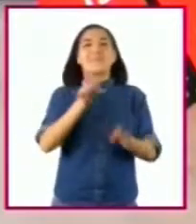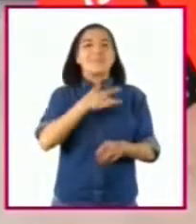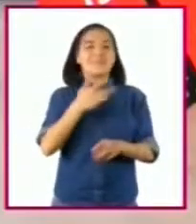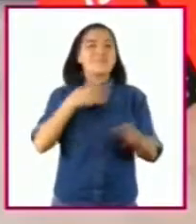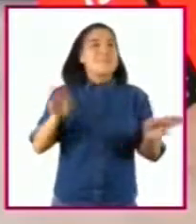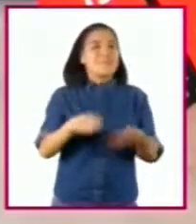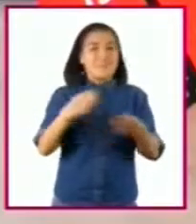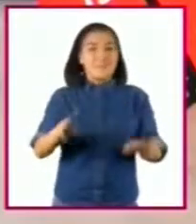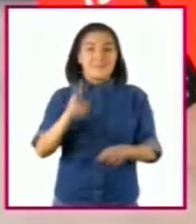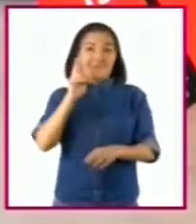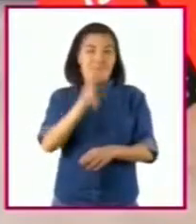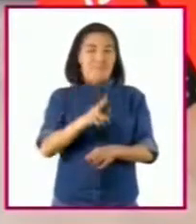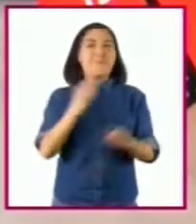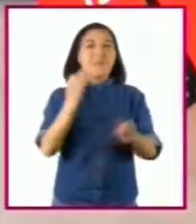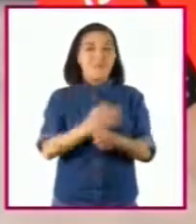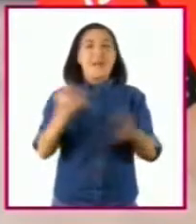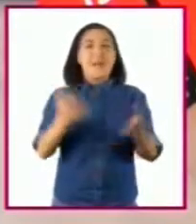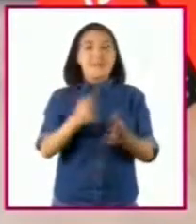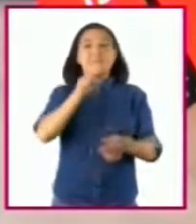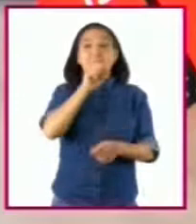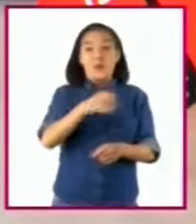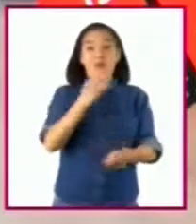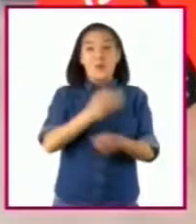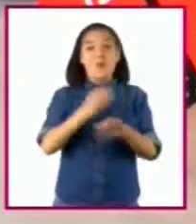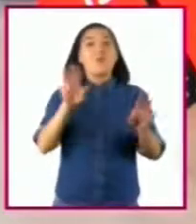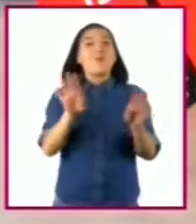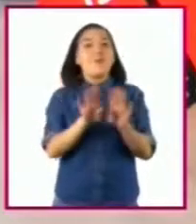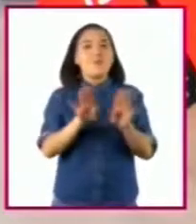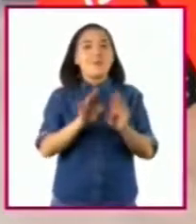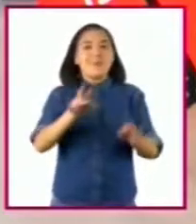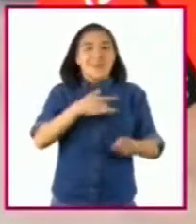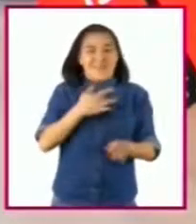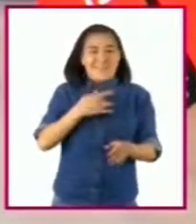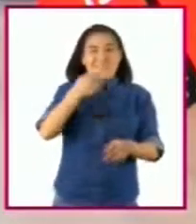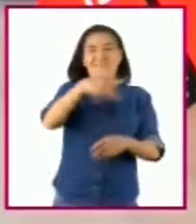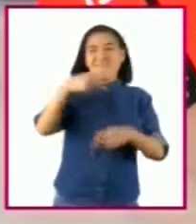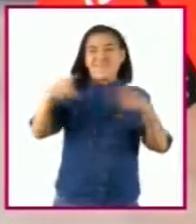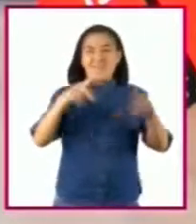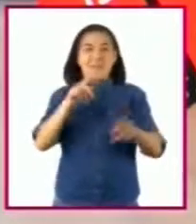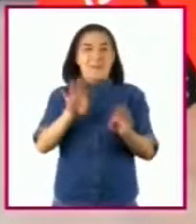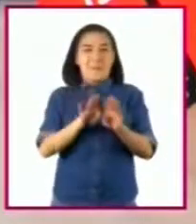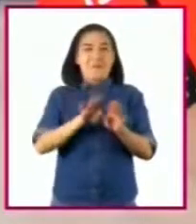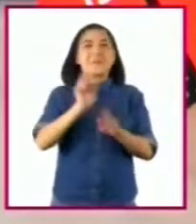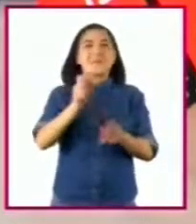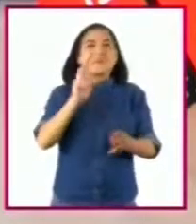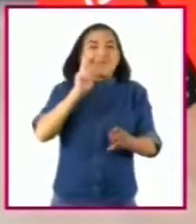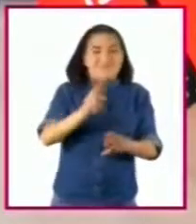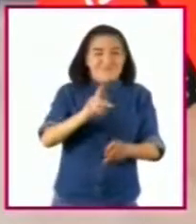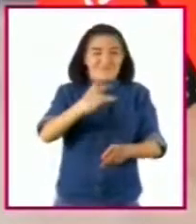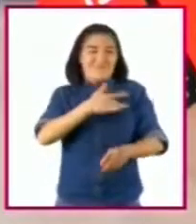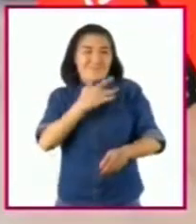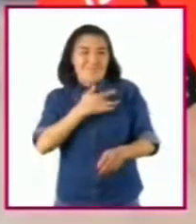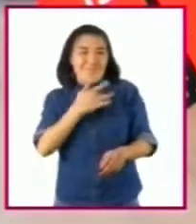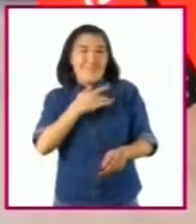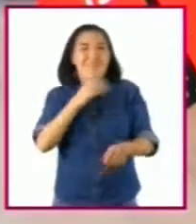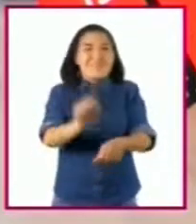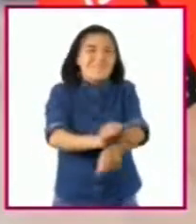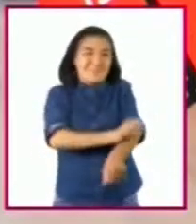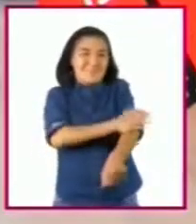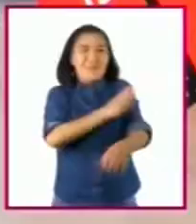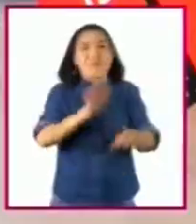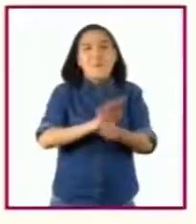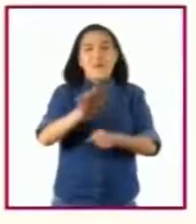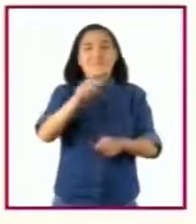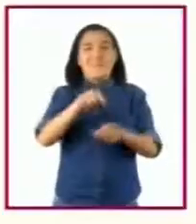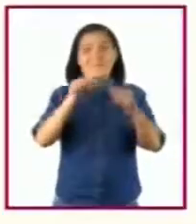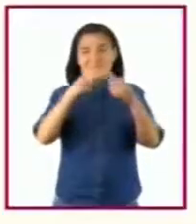¿Perfecto? Vamos a hacerlo, maestra. De esa forma, generaremos otras emociones y sentimientos al observar y apreciar nuestra instalación